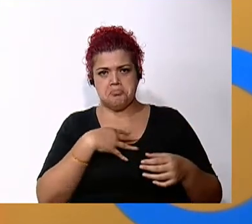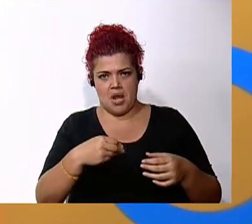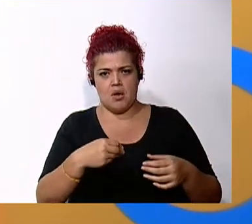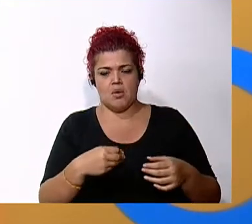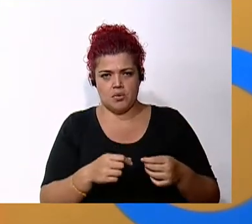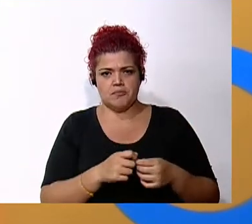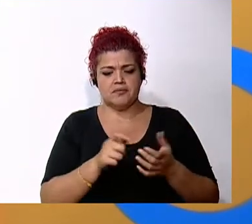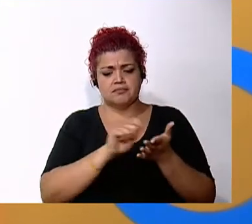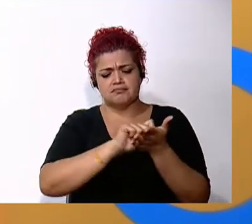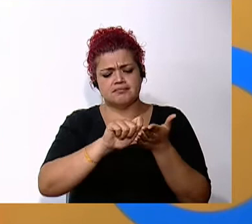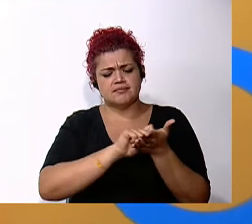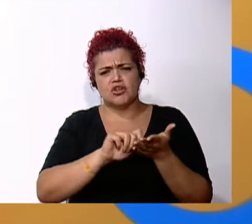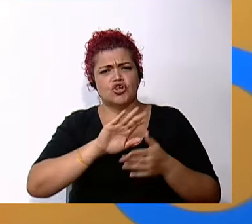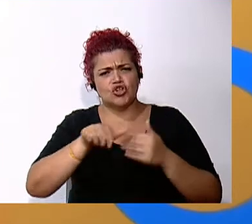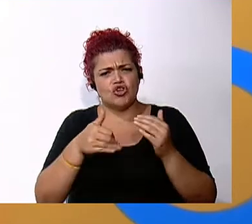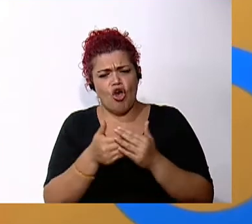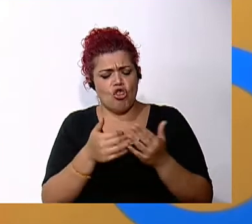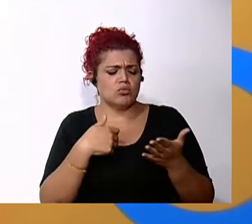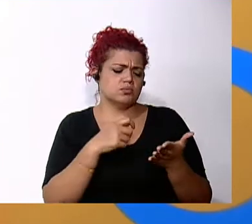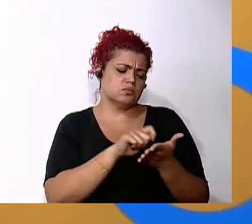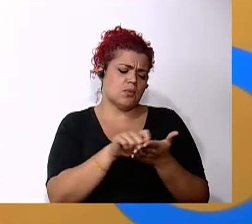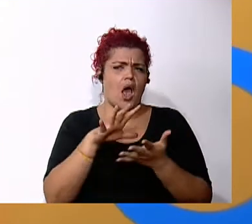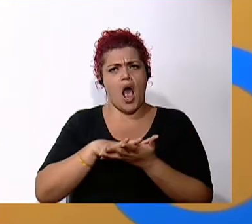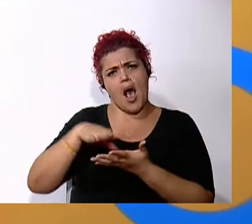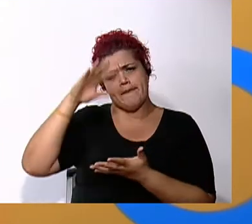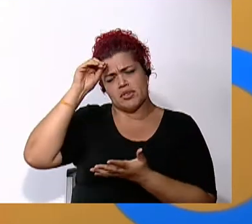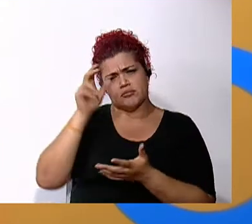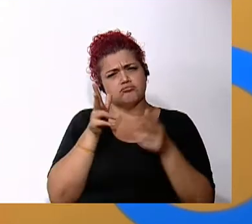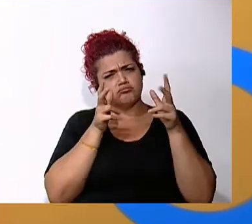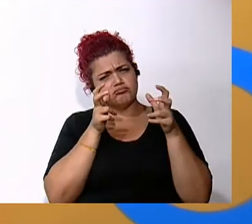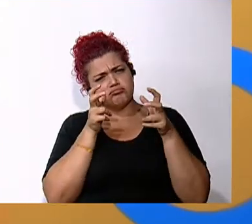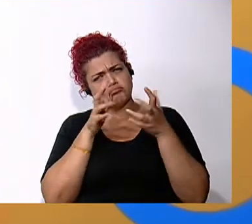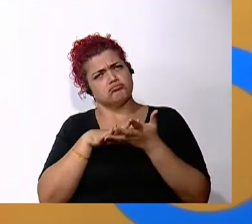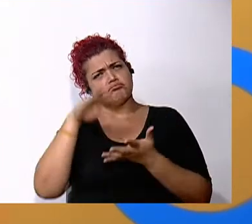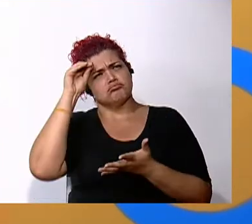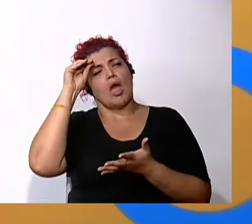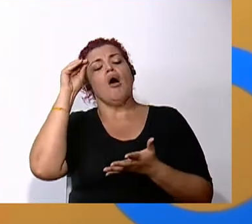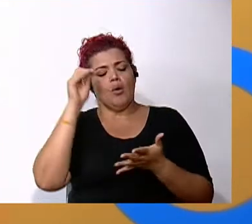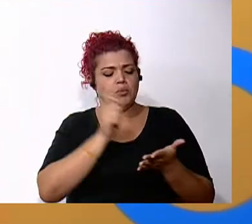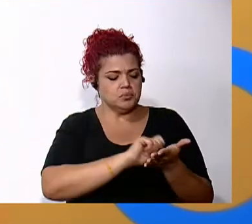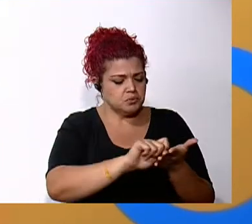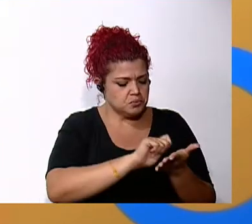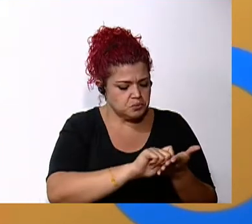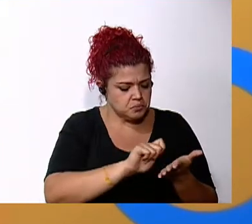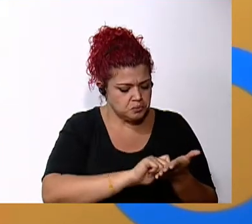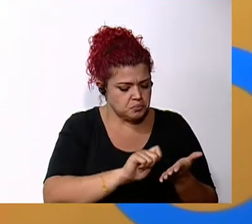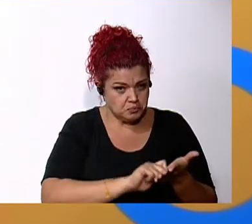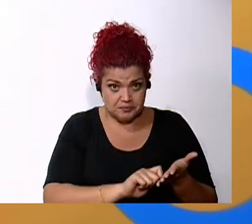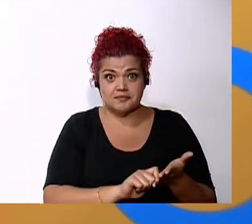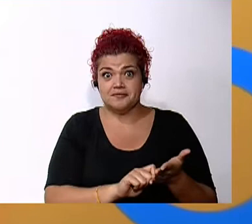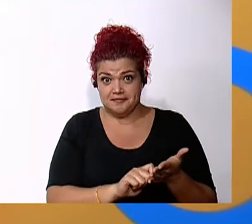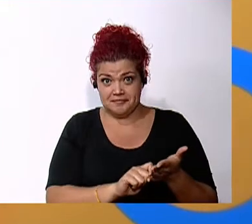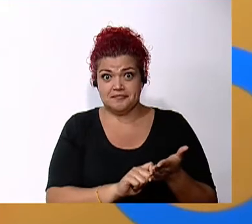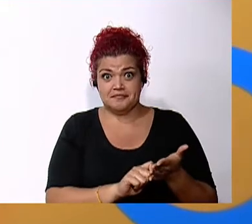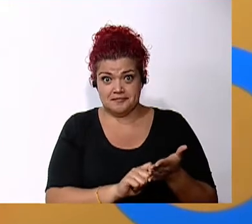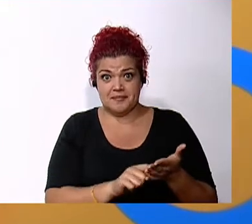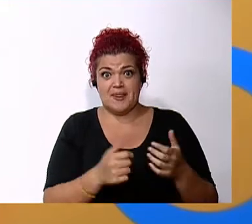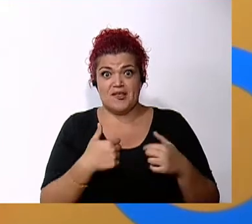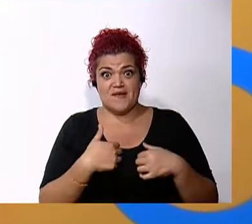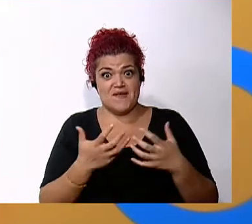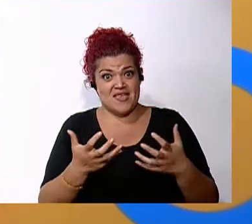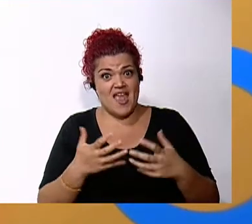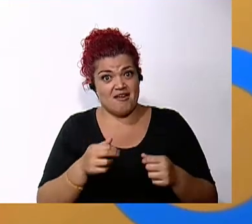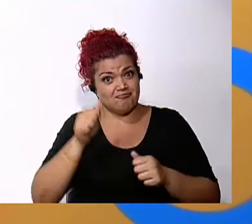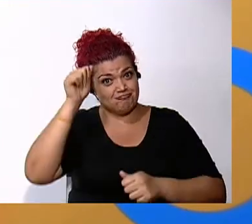por favor todo lo que ustedes van a aprender y todo lo que ustedes vayan viendo a lo largo del programa. Quiero